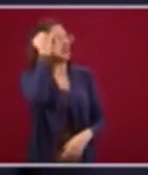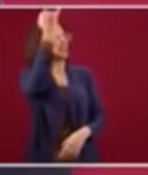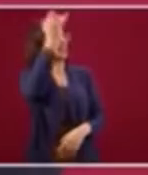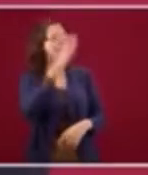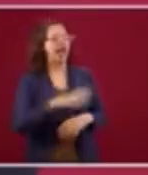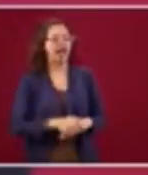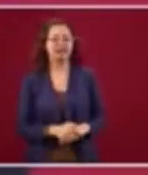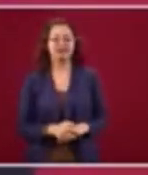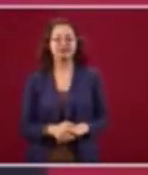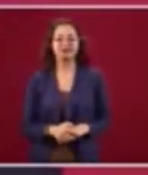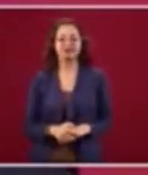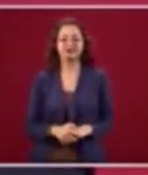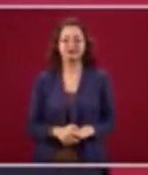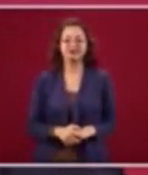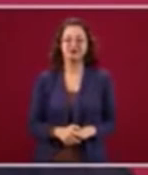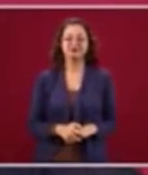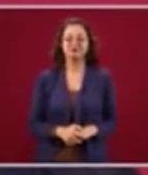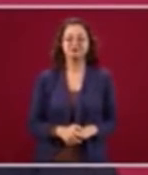Nosotros no